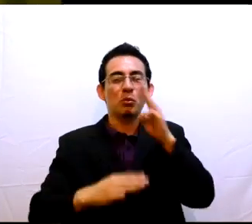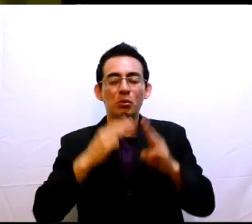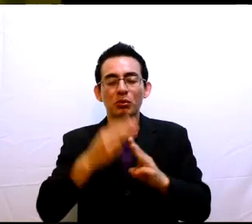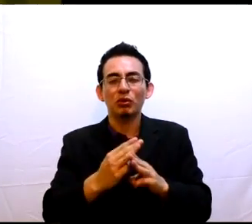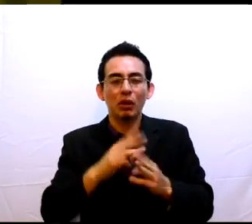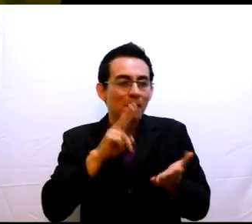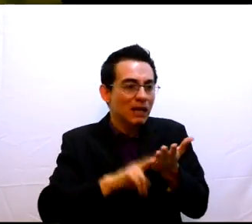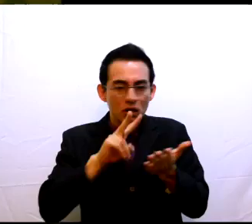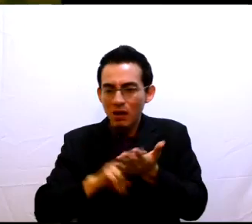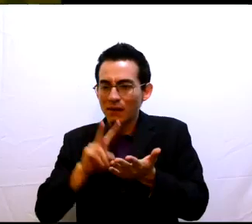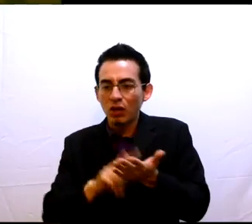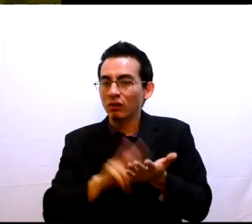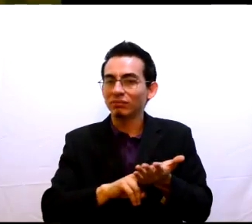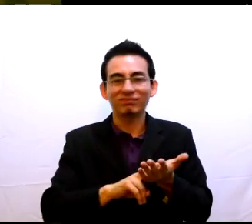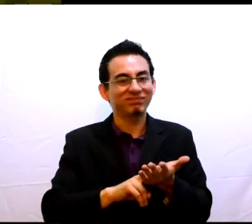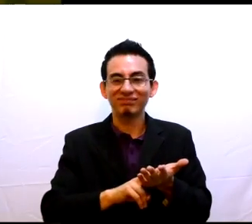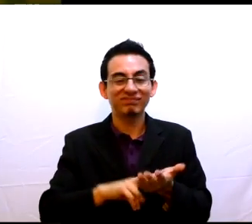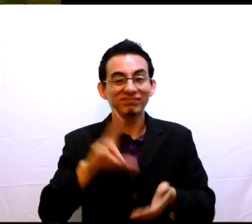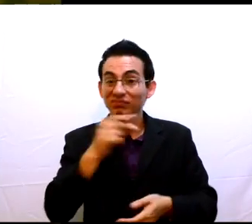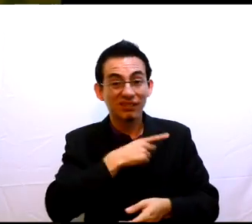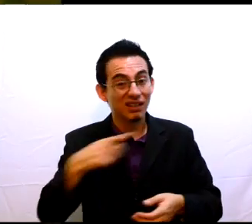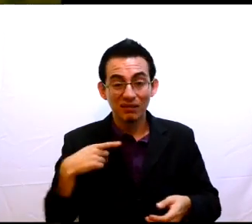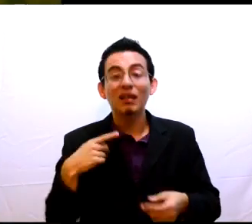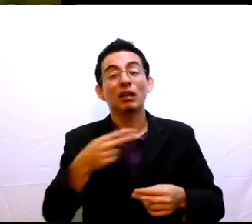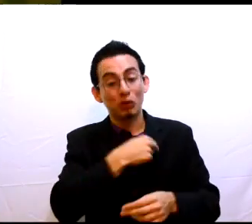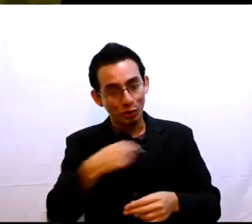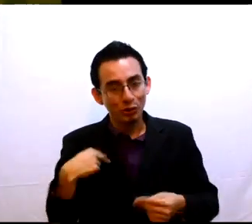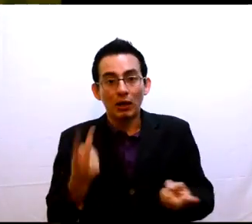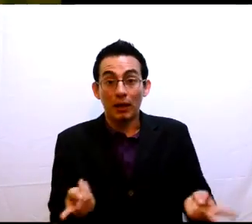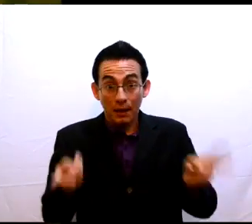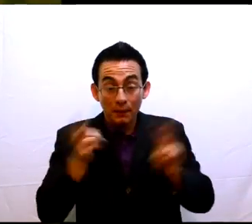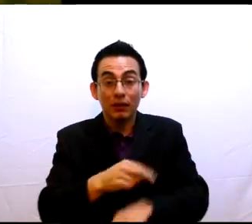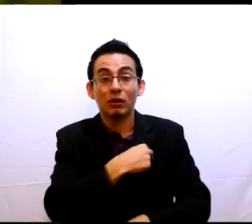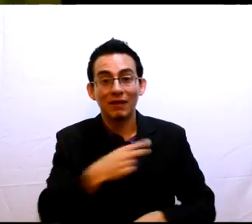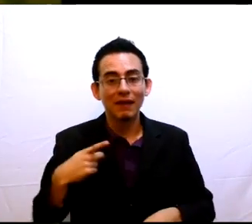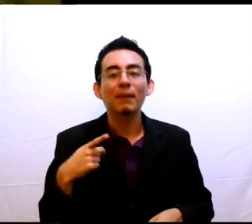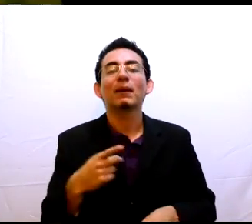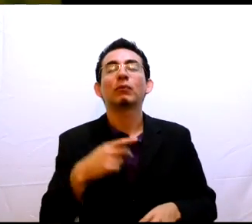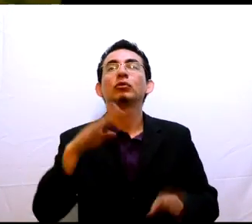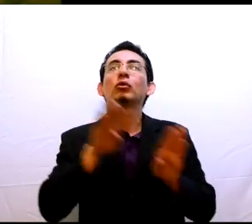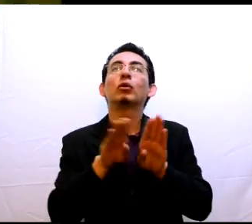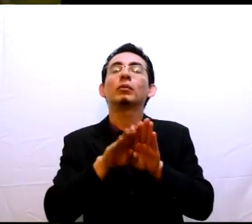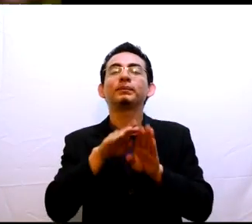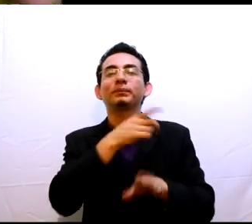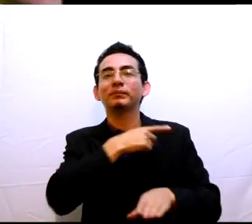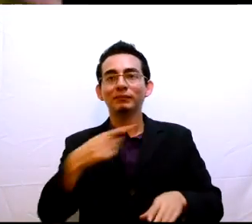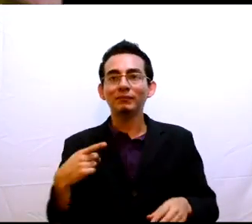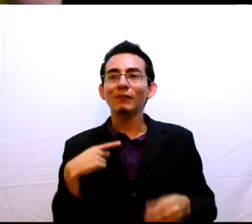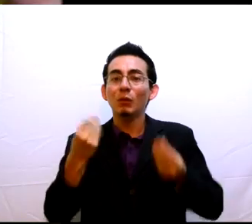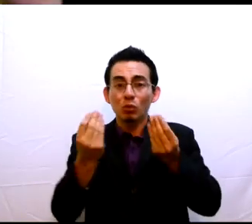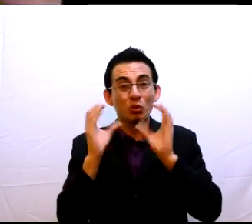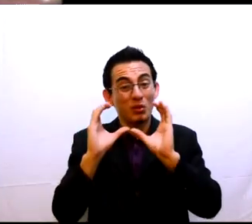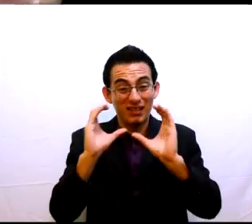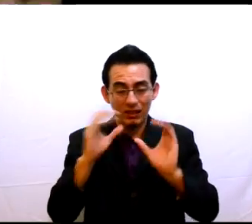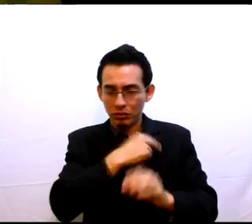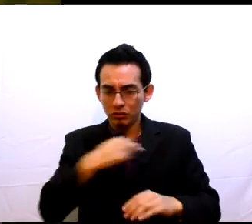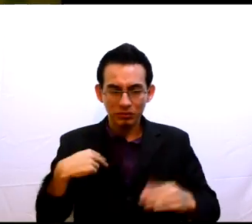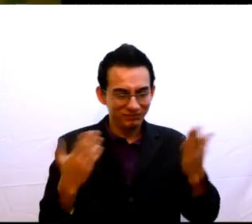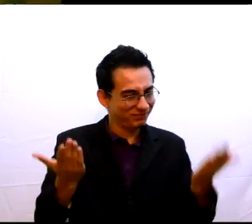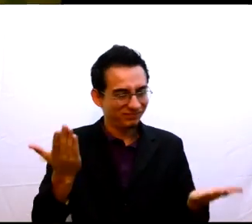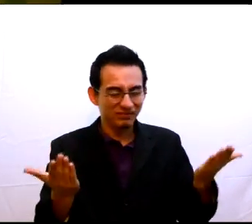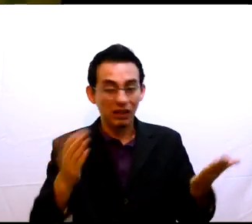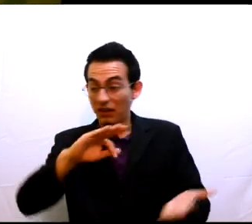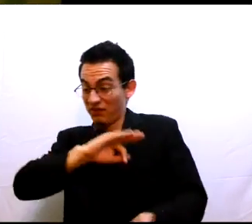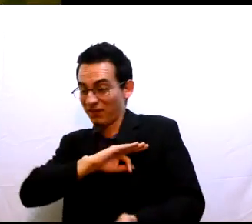usamos apropiadamente nos ayuda a acumular tesoros en el cielo y un buen